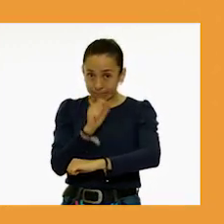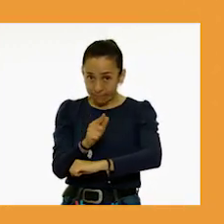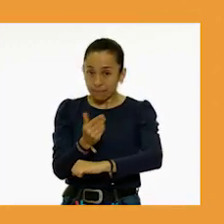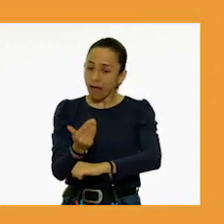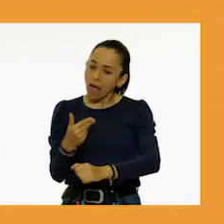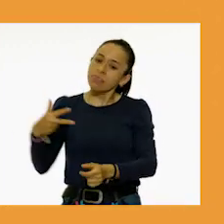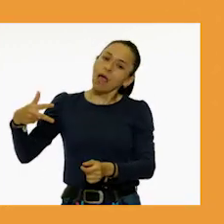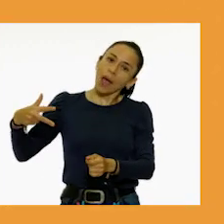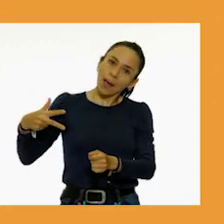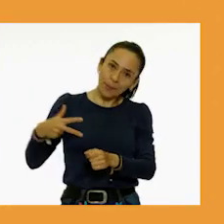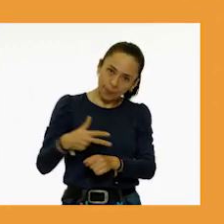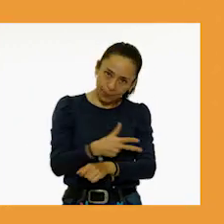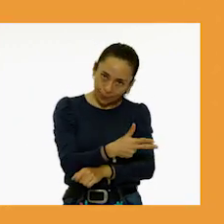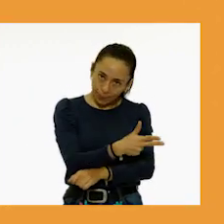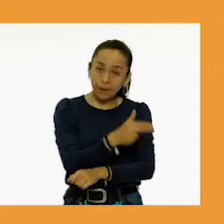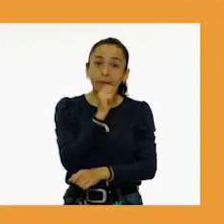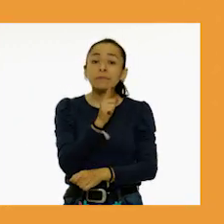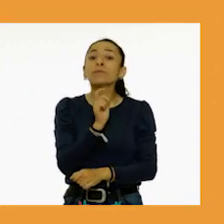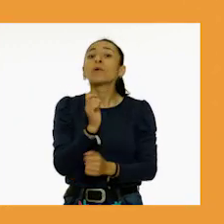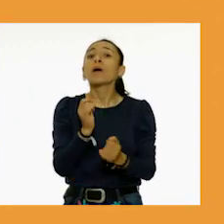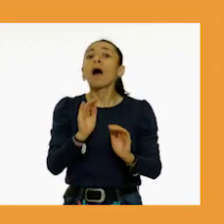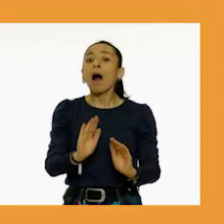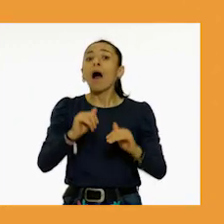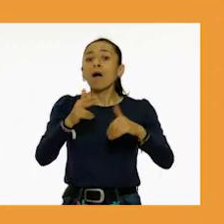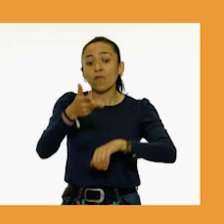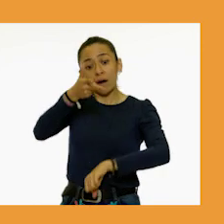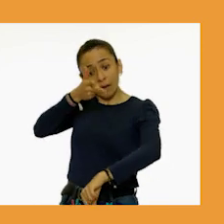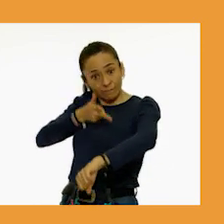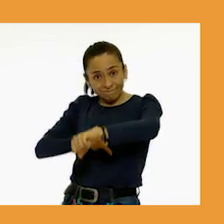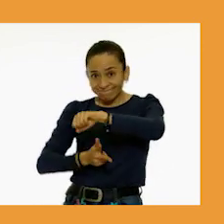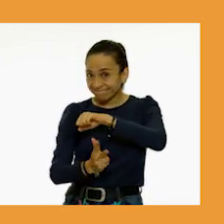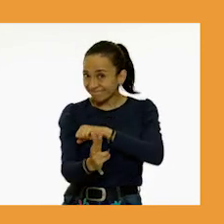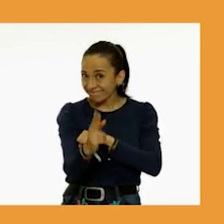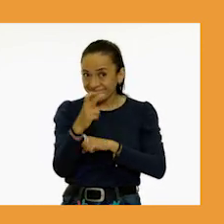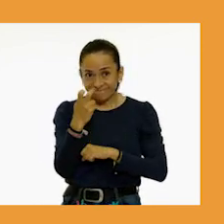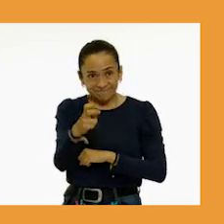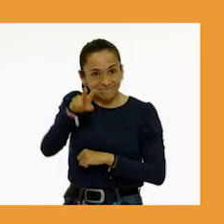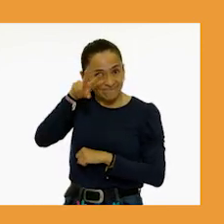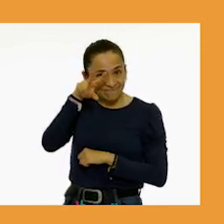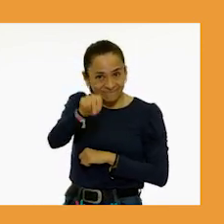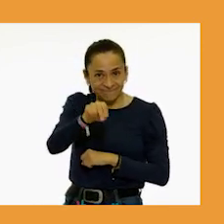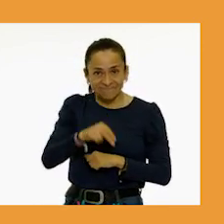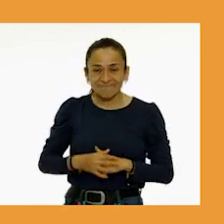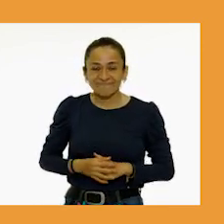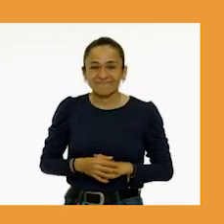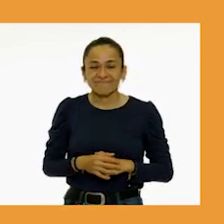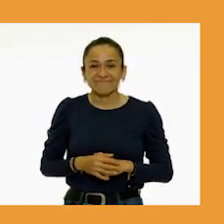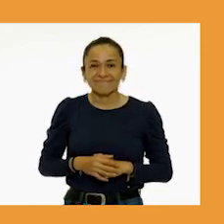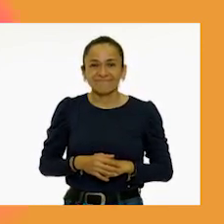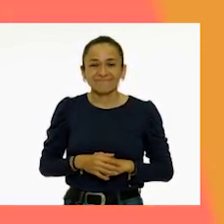marcaste. Asegúrate de cortar por fuera de la playera. No introduzcas las tijeras en ella.